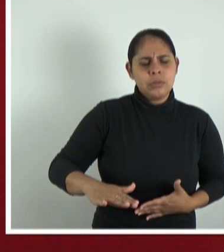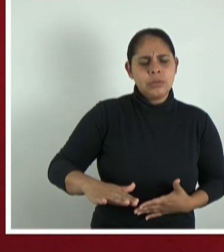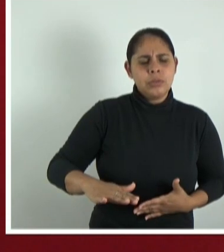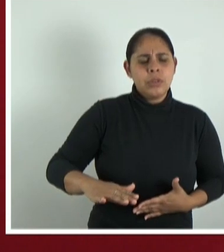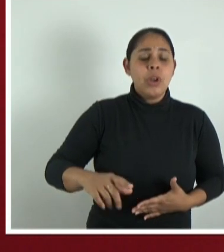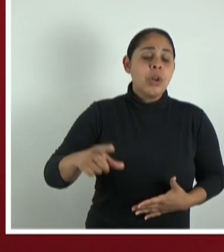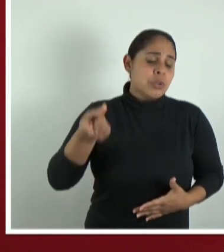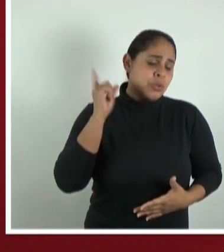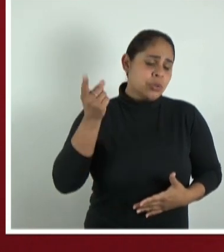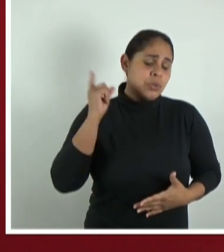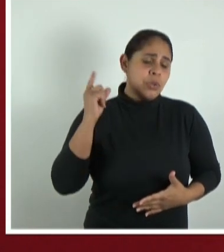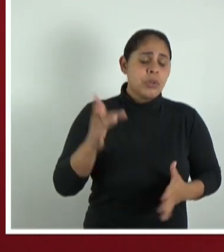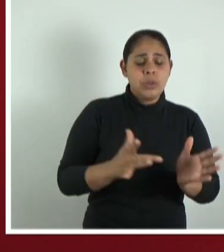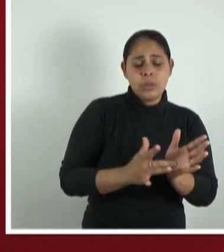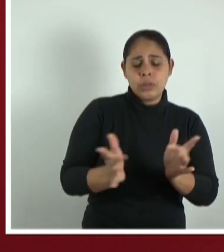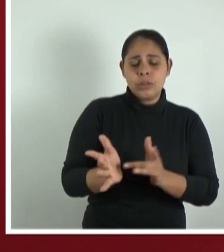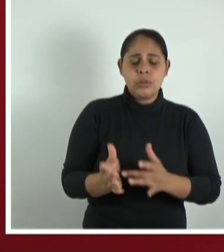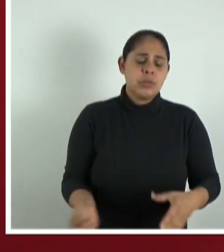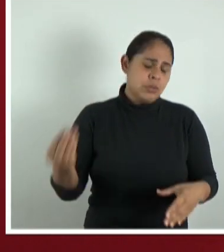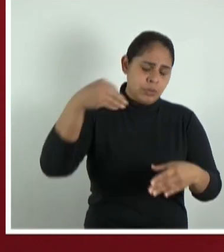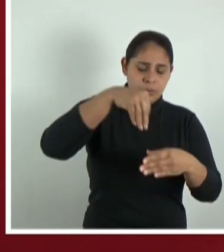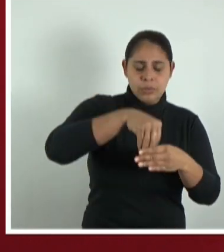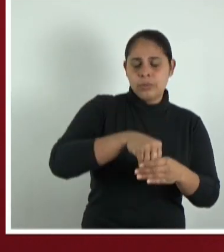solo está en Jesucristo.